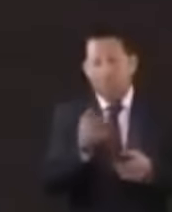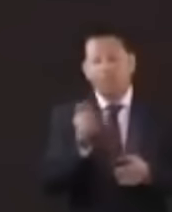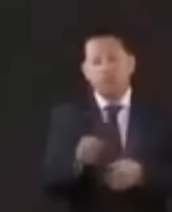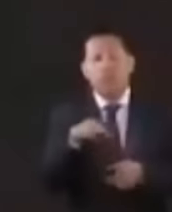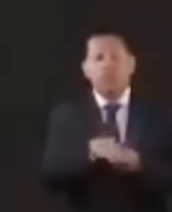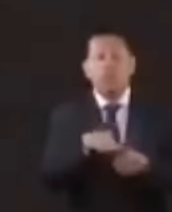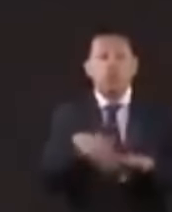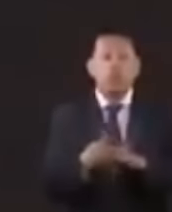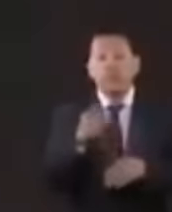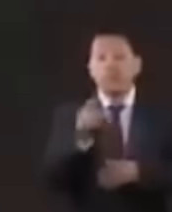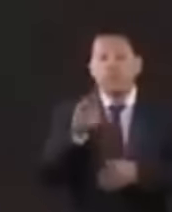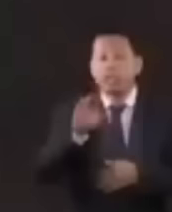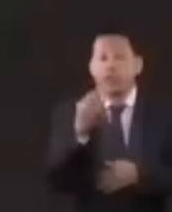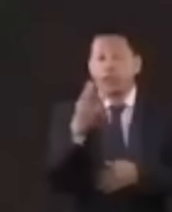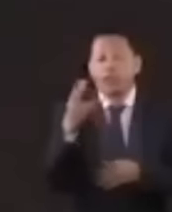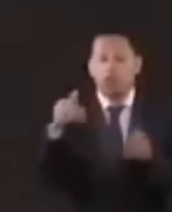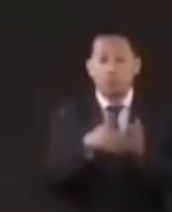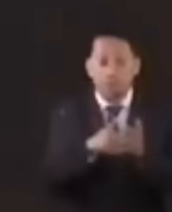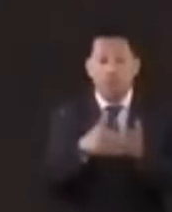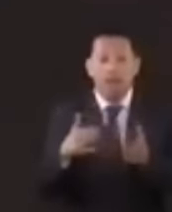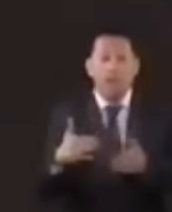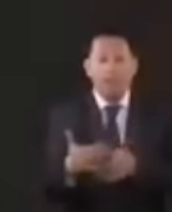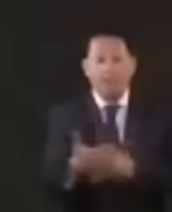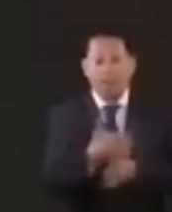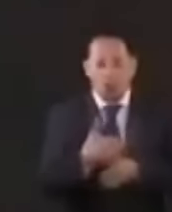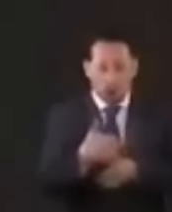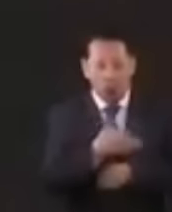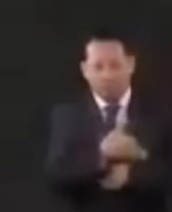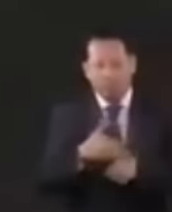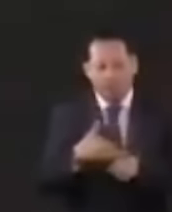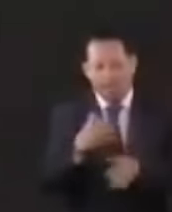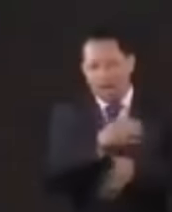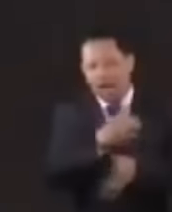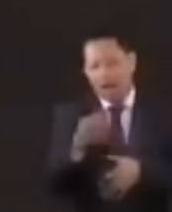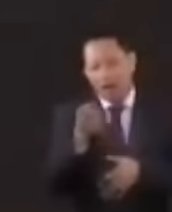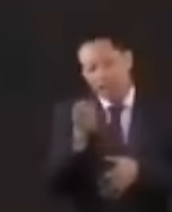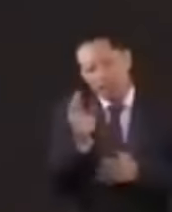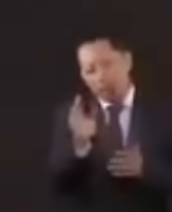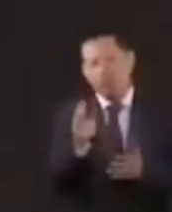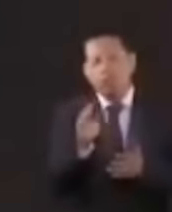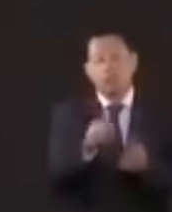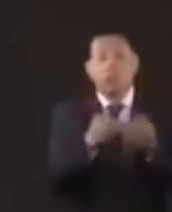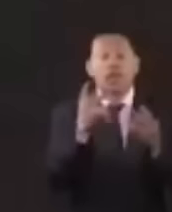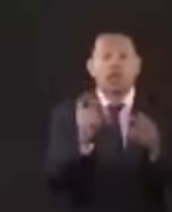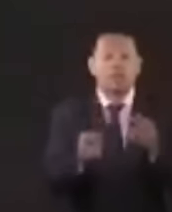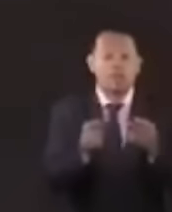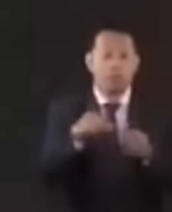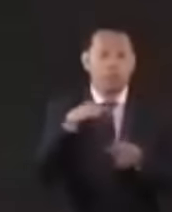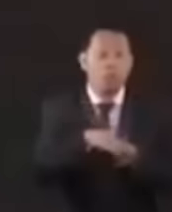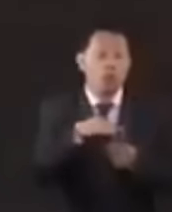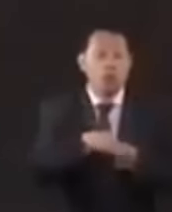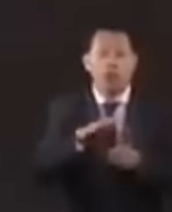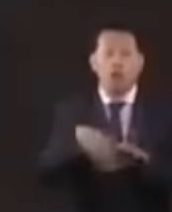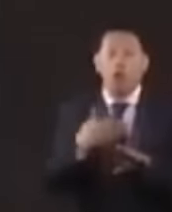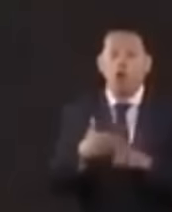de 192,000 pescadores de familias campesinas. Y sí, por supuesto, están votando en contra